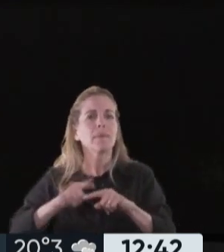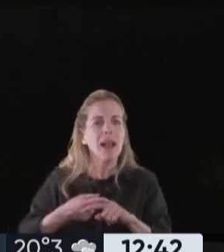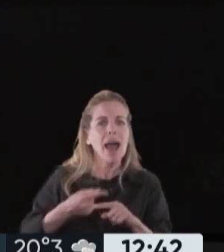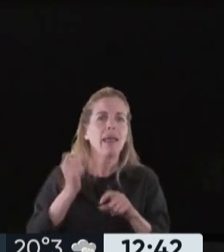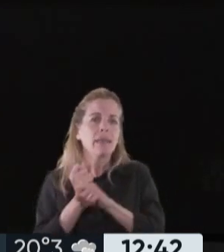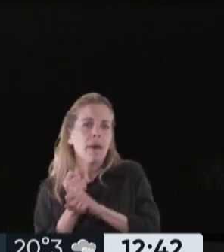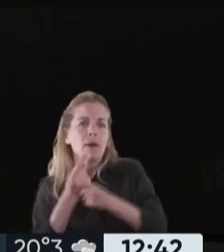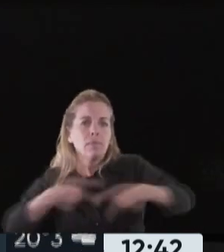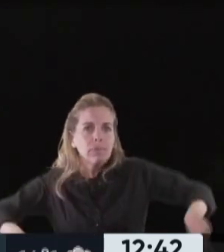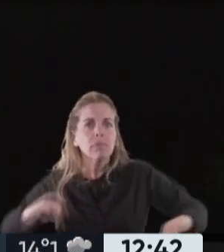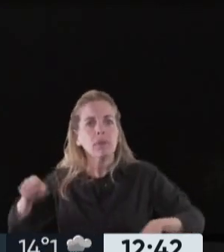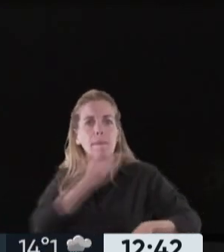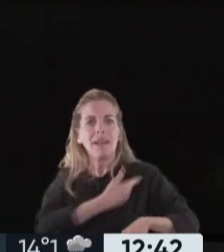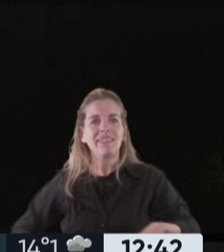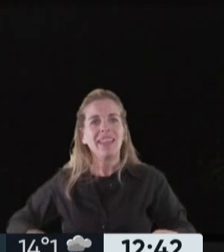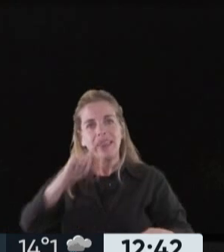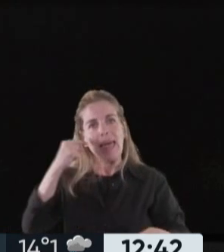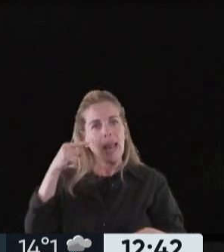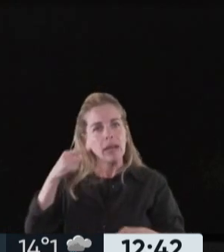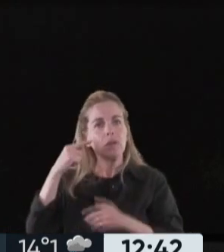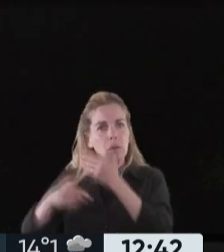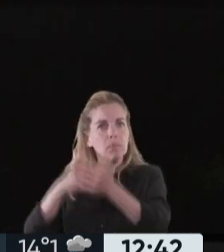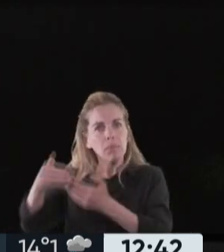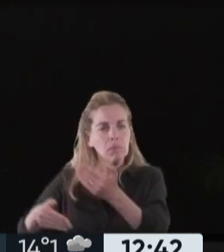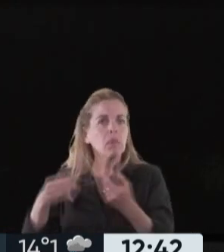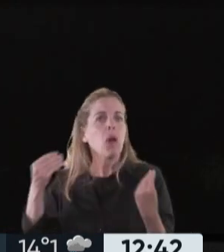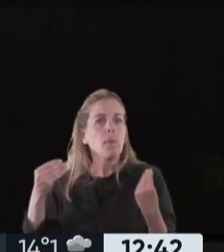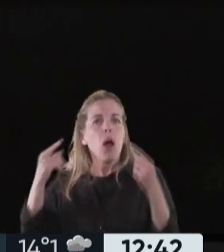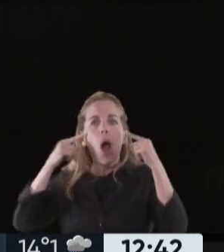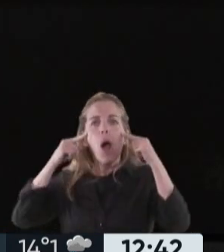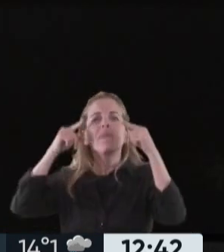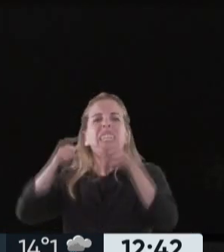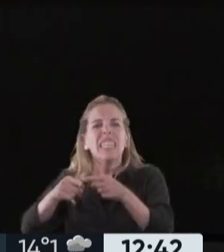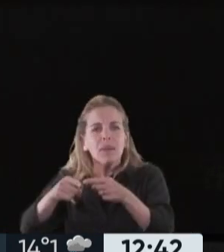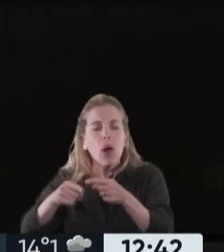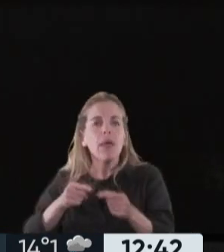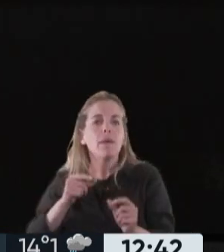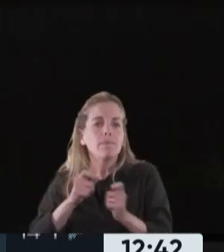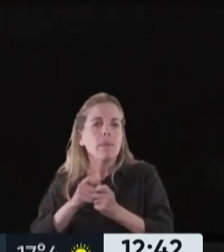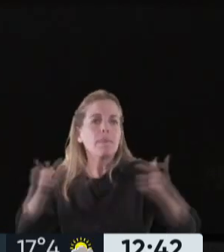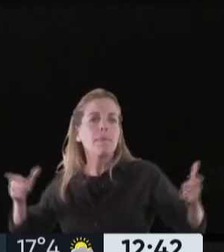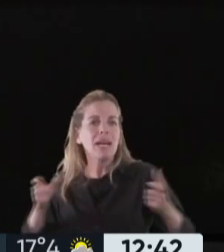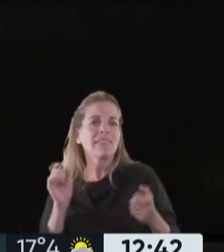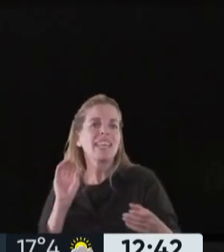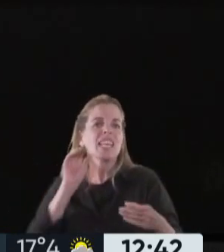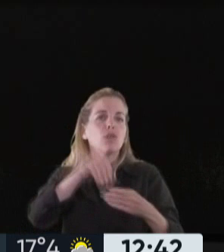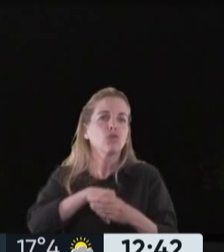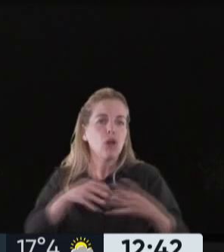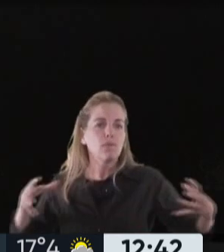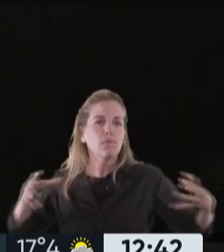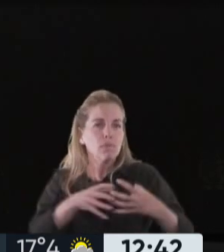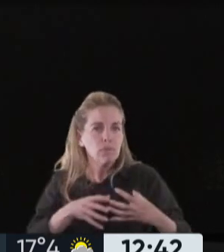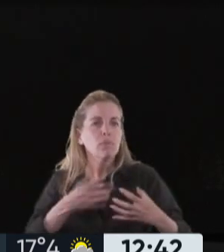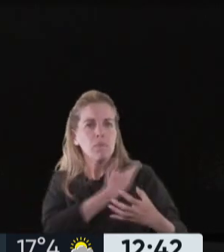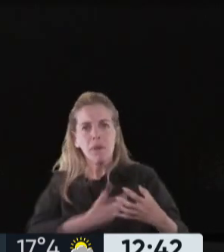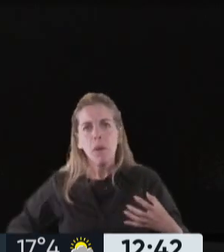adelante nuestro presidente de la Nación en la idea de generar cada vez más inclusión y, como él muy bien lo